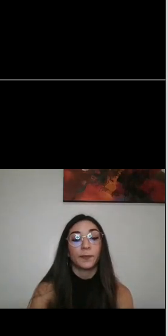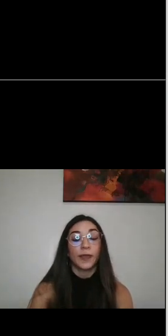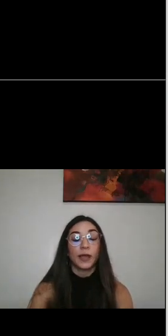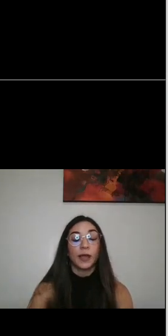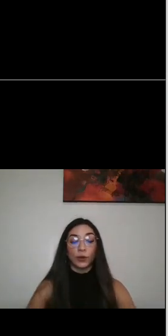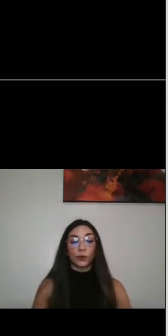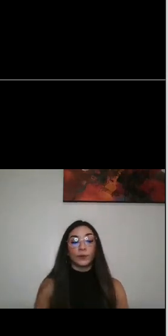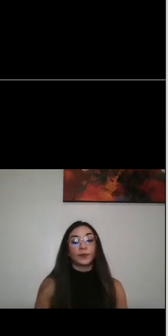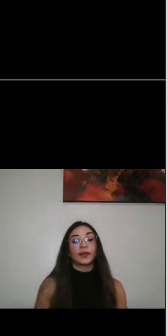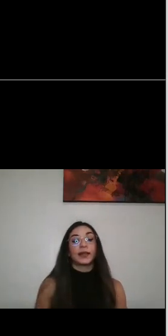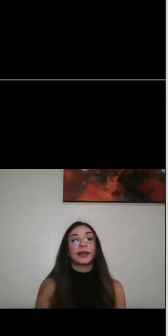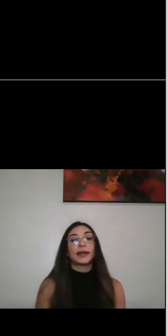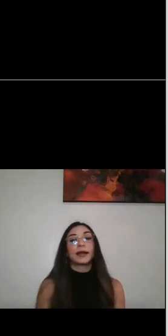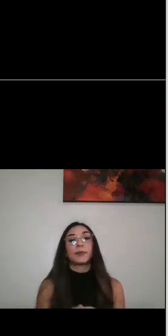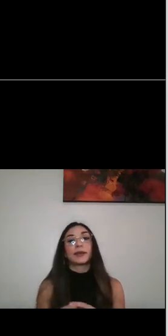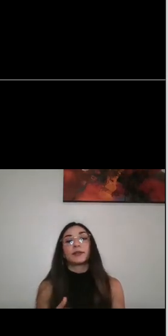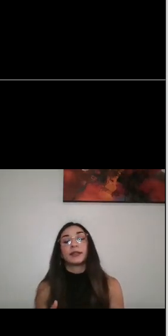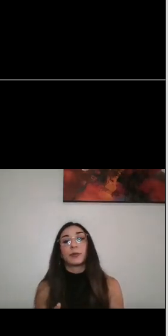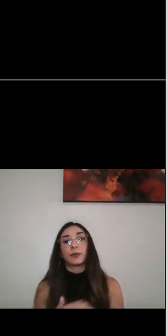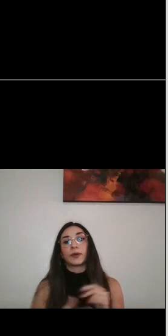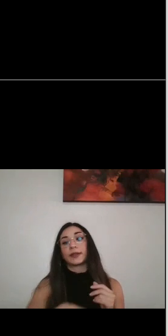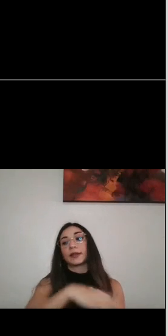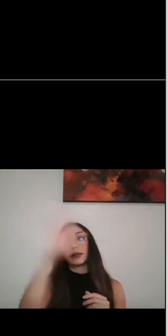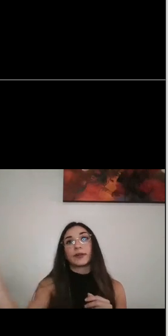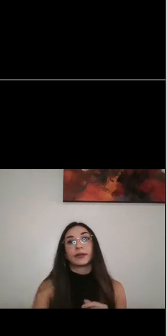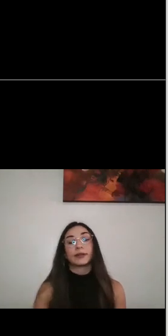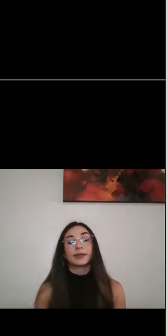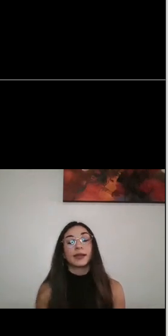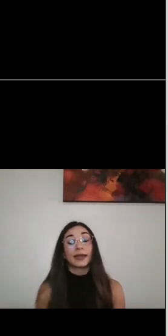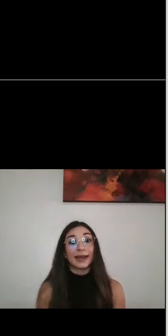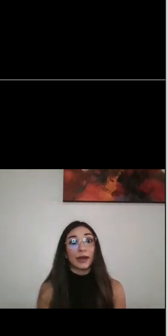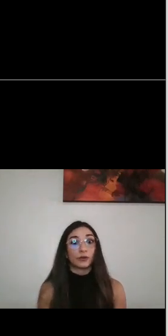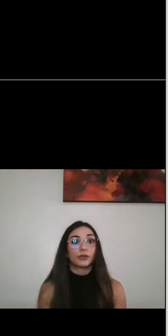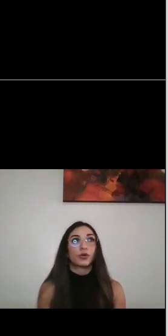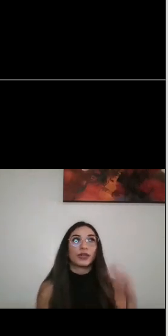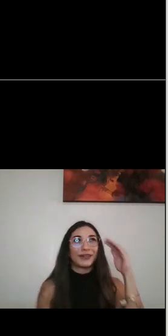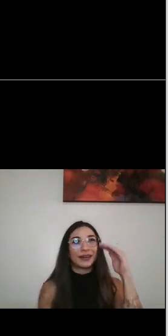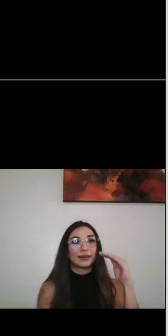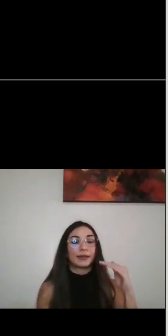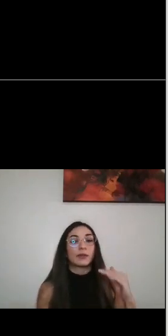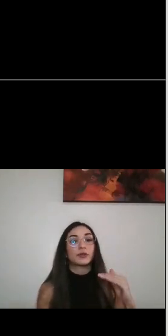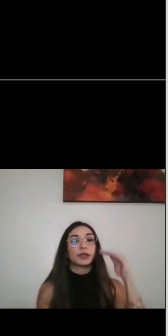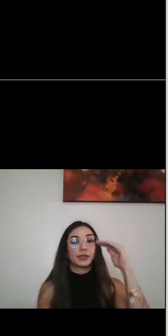¿Okay? Luego, la pérdida auditiva puede tener diferentes grados o niveles, digamos, de